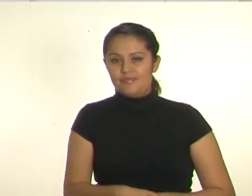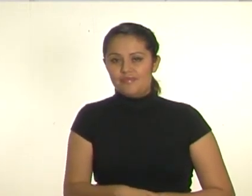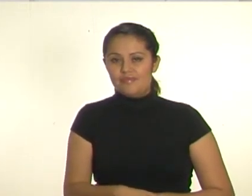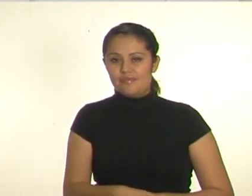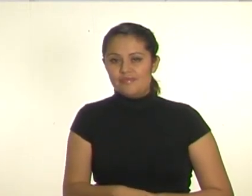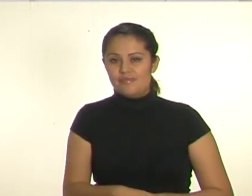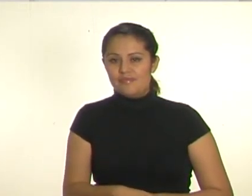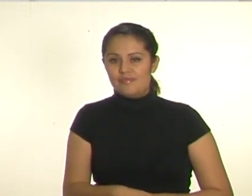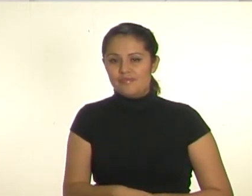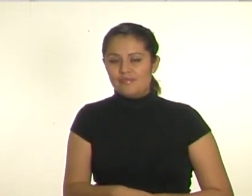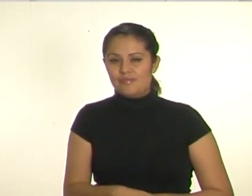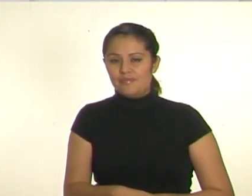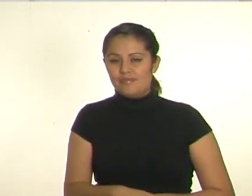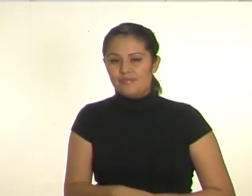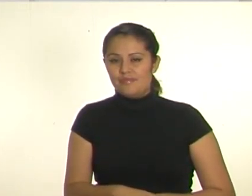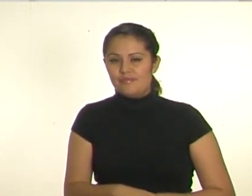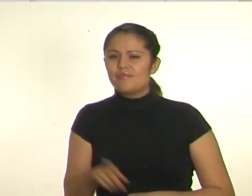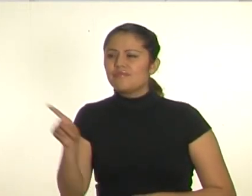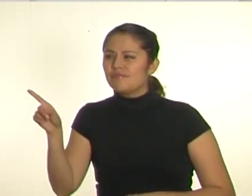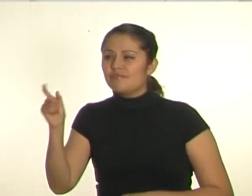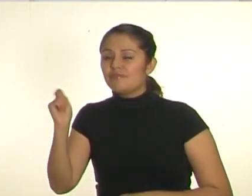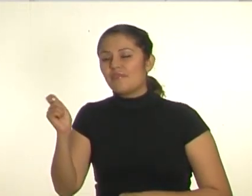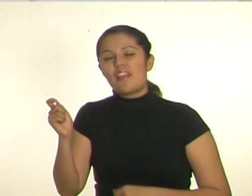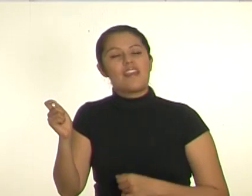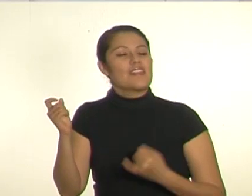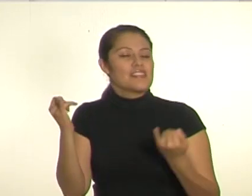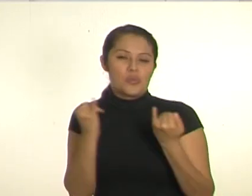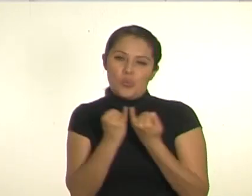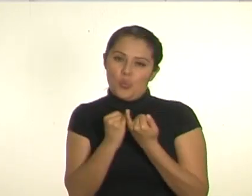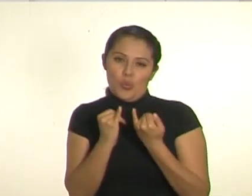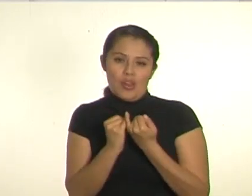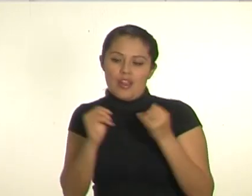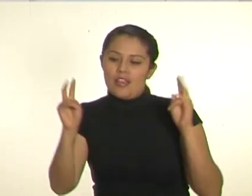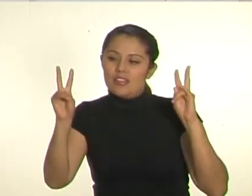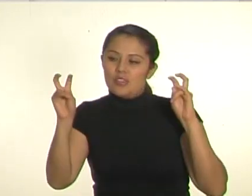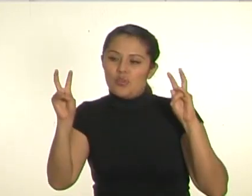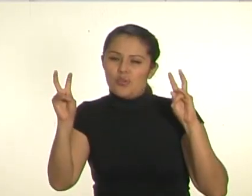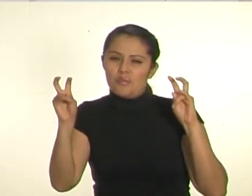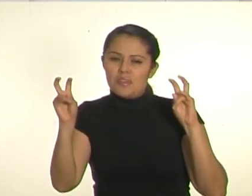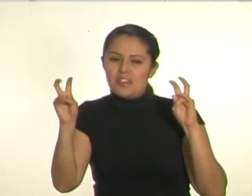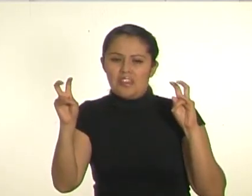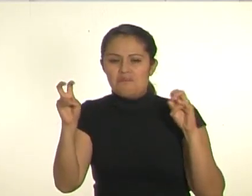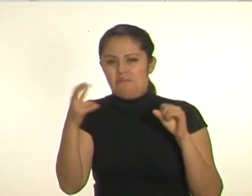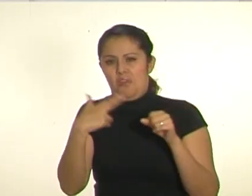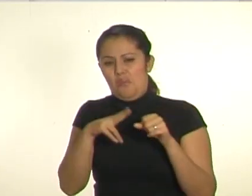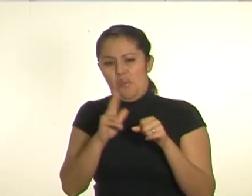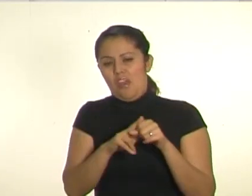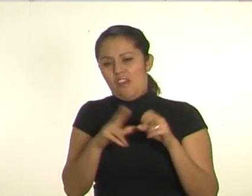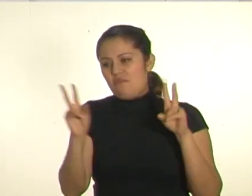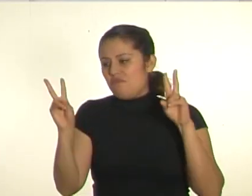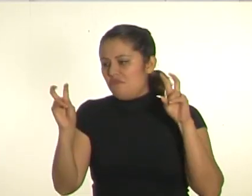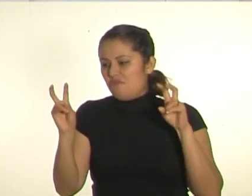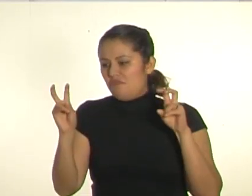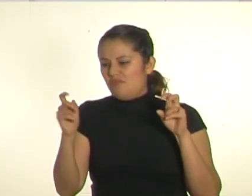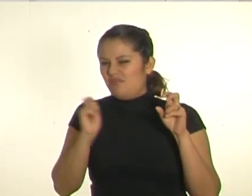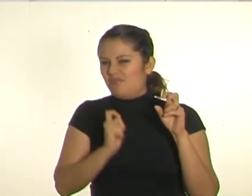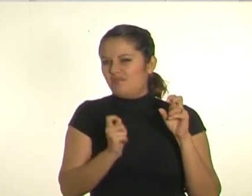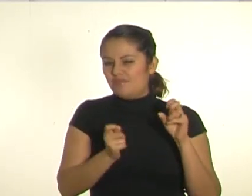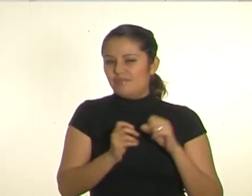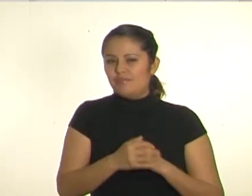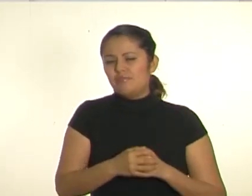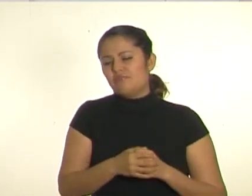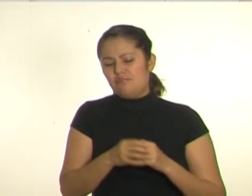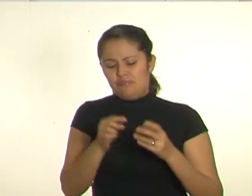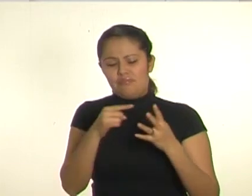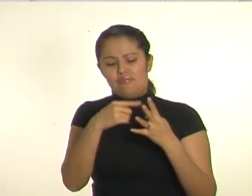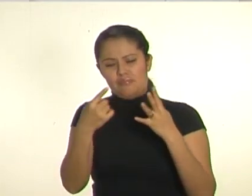y esta de acá, que son las comillas simples. Si te das cuenta, entonces,